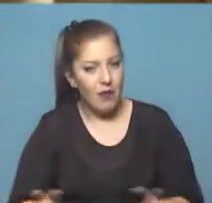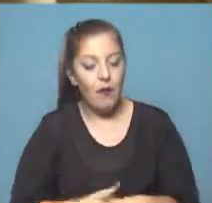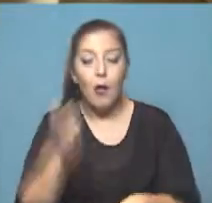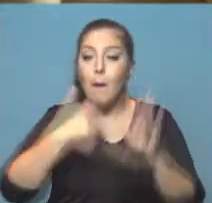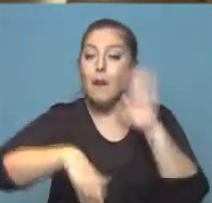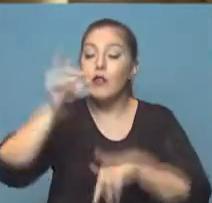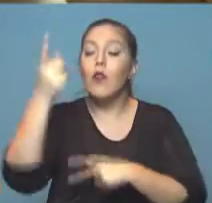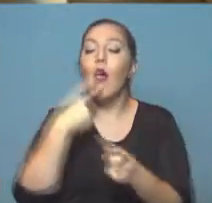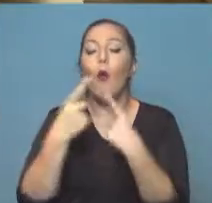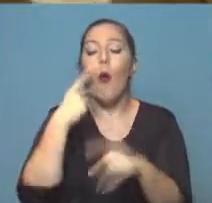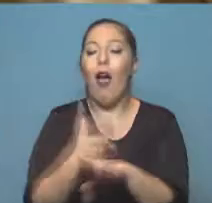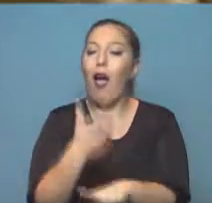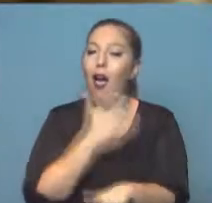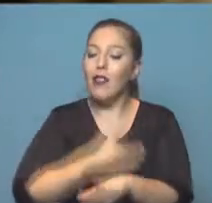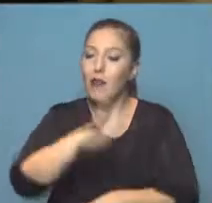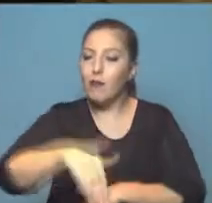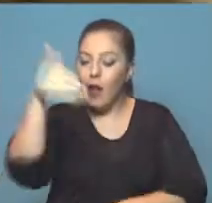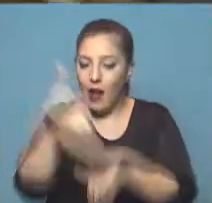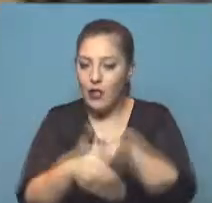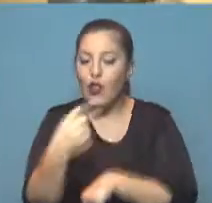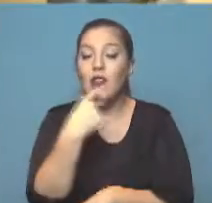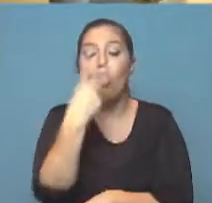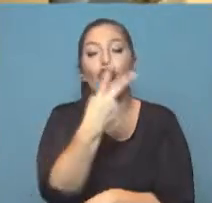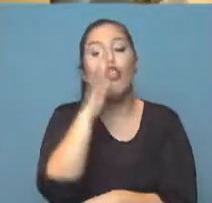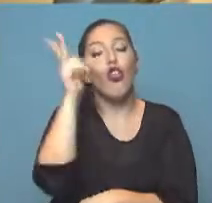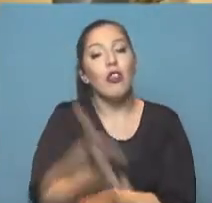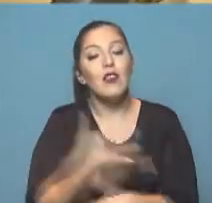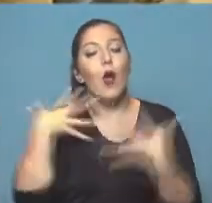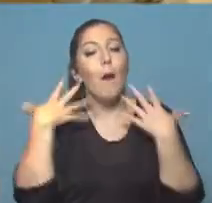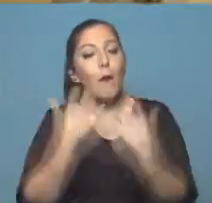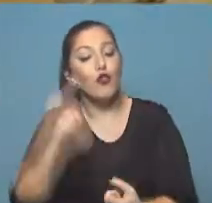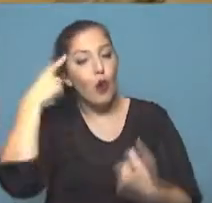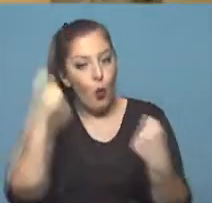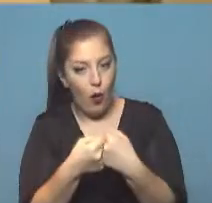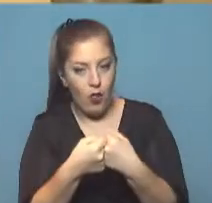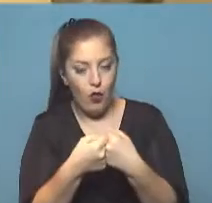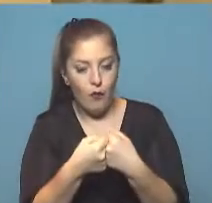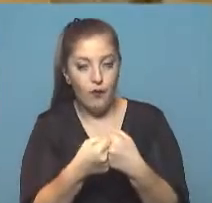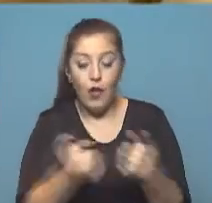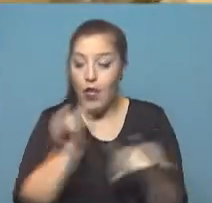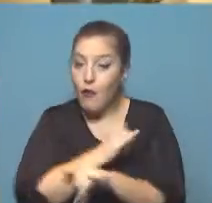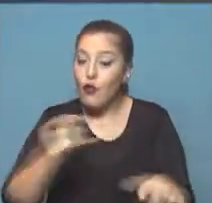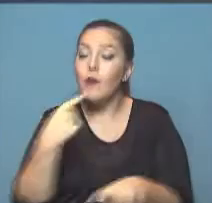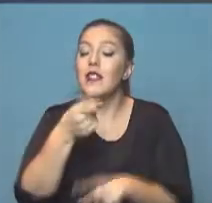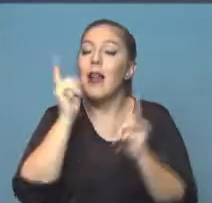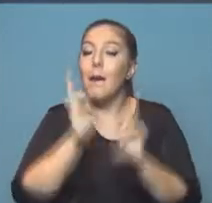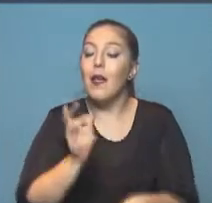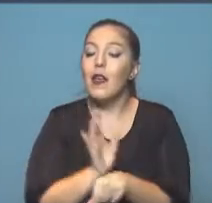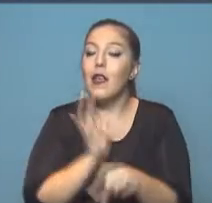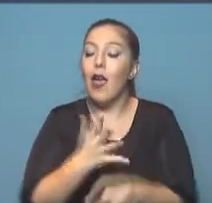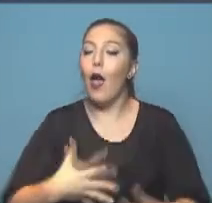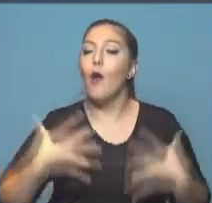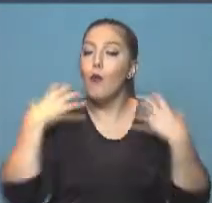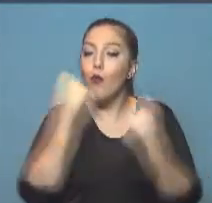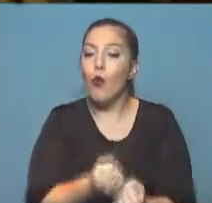mayoría de las encuestas previas anticipaban que 2/3 de los votantes apoyarían el acuerdo. Los informes sugerían incluso que el respaldo se